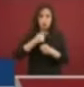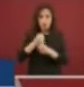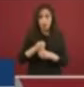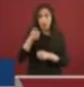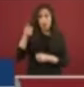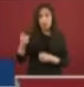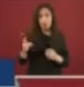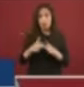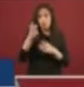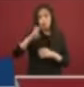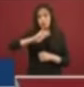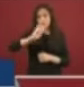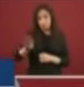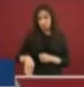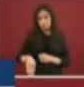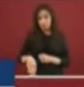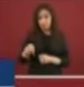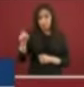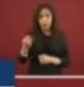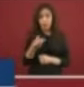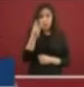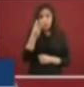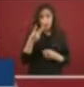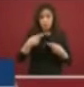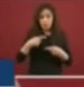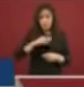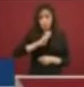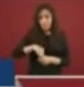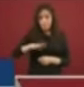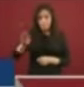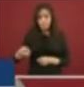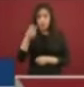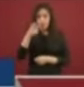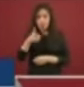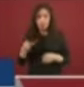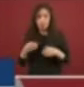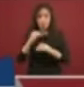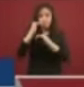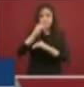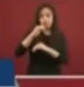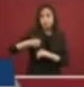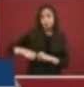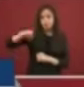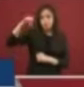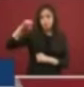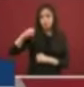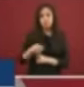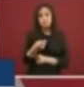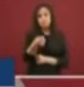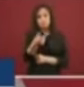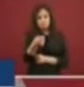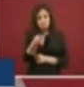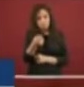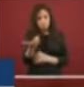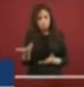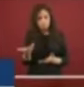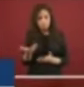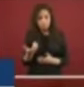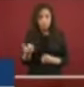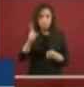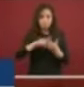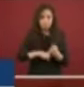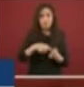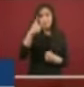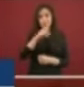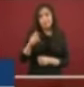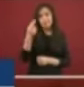como es el uso de mascarillas, el uso de gubos, cuando los profesionales de la salud entran en contacto con los pacientes.